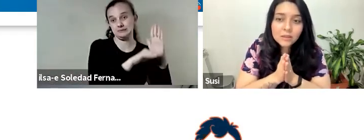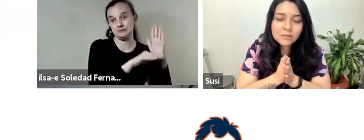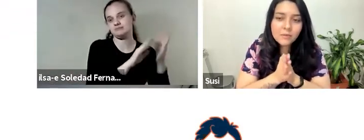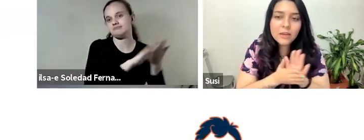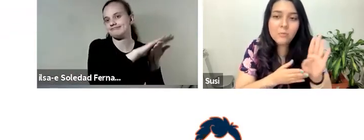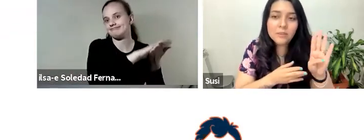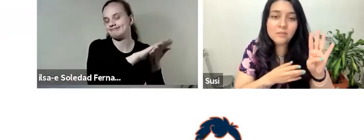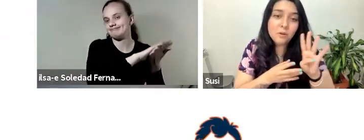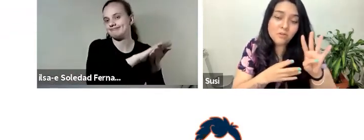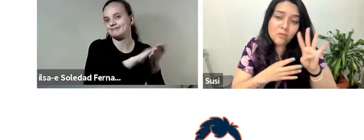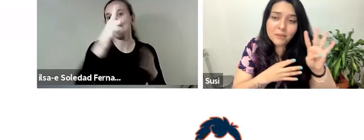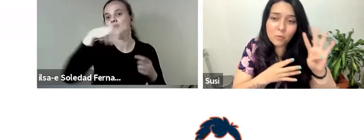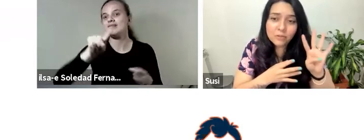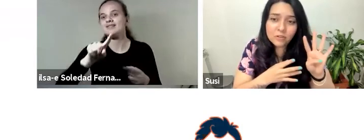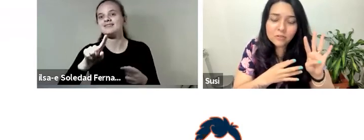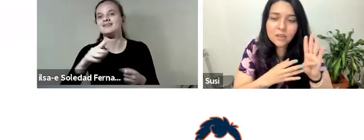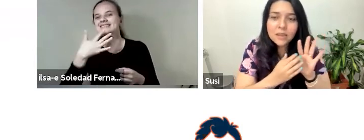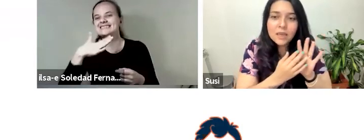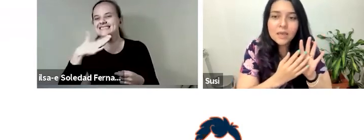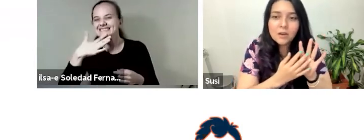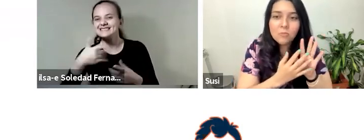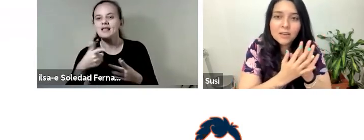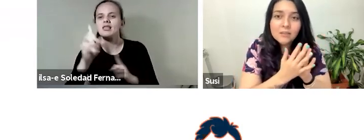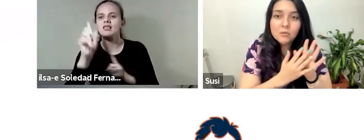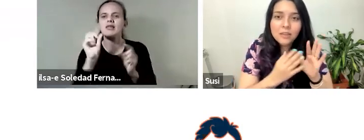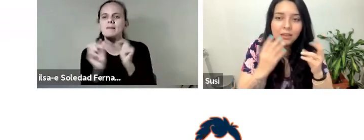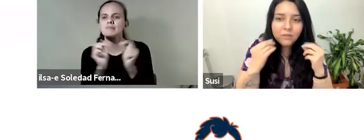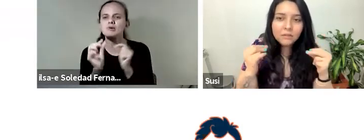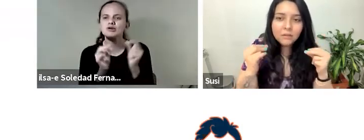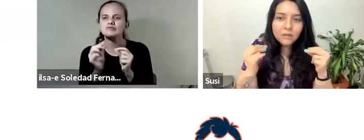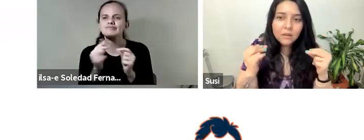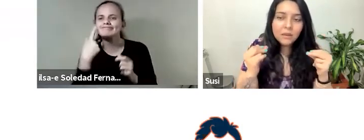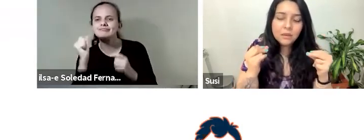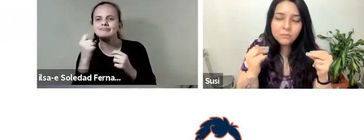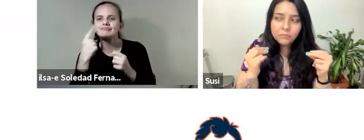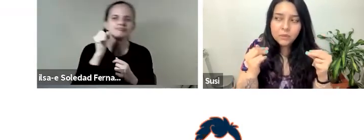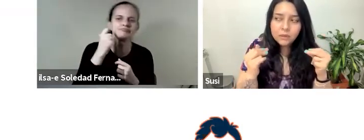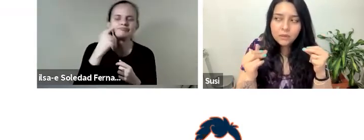que ayuda de saber que los principios, que son solamente 4, es que como recién ustedes iban